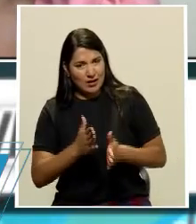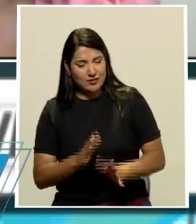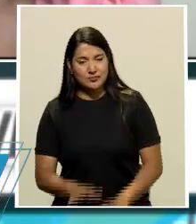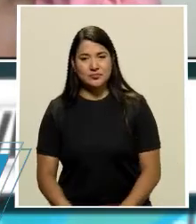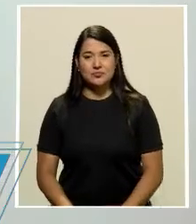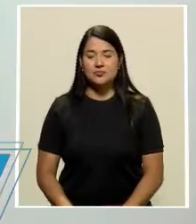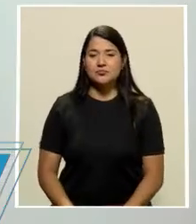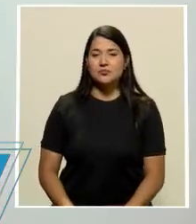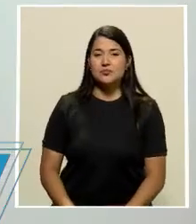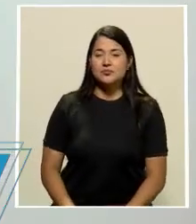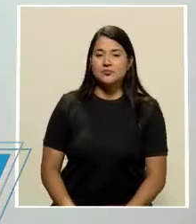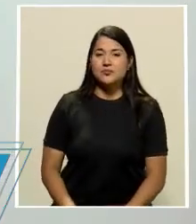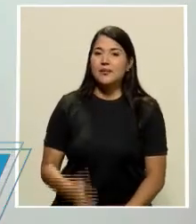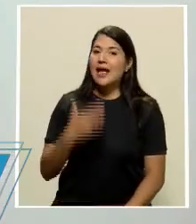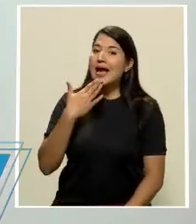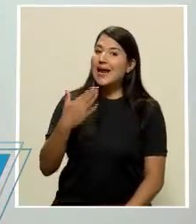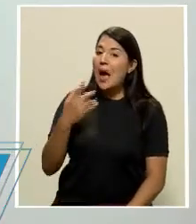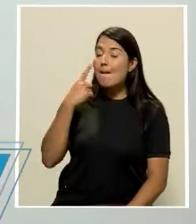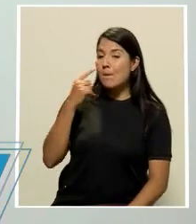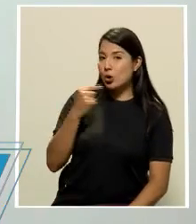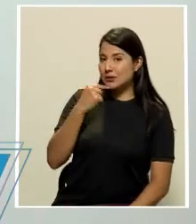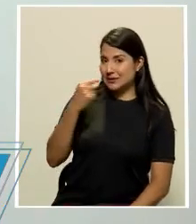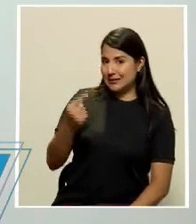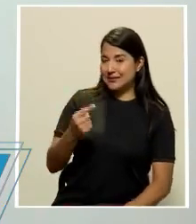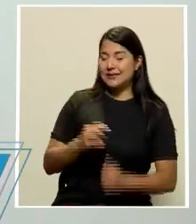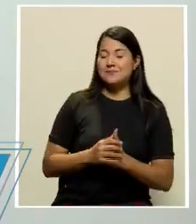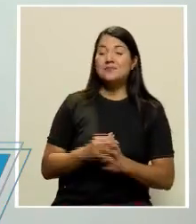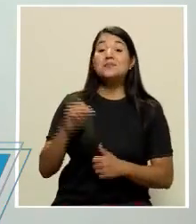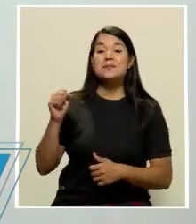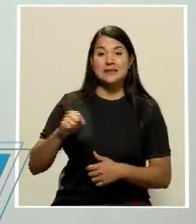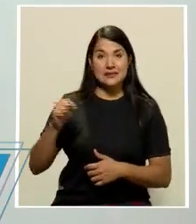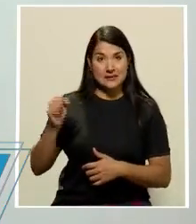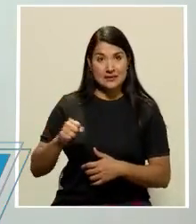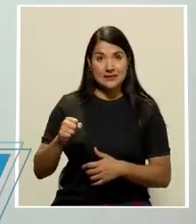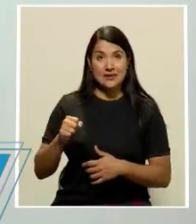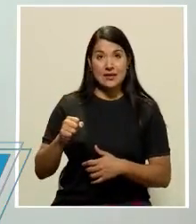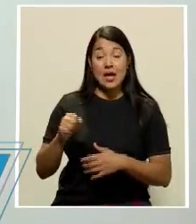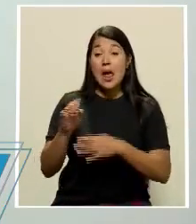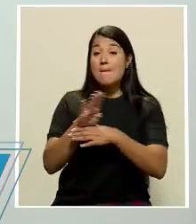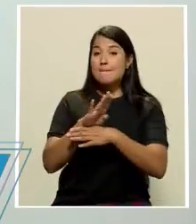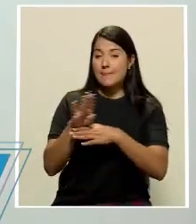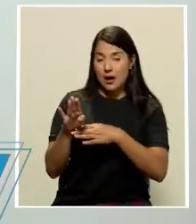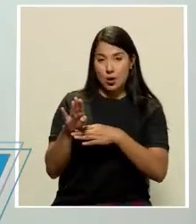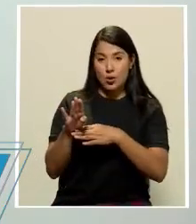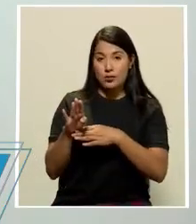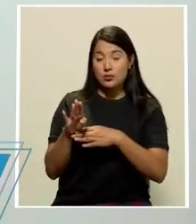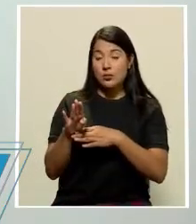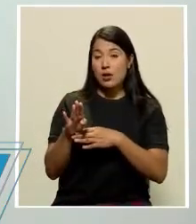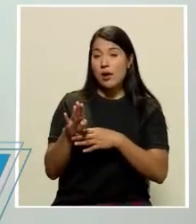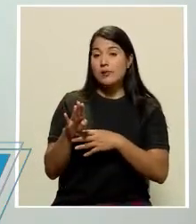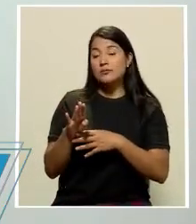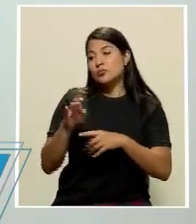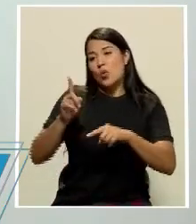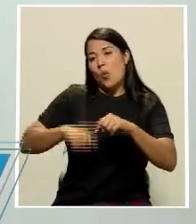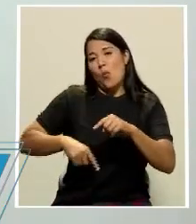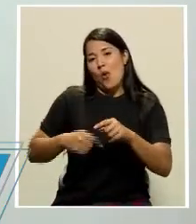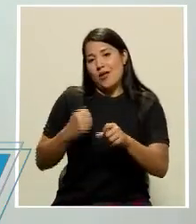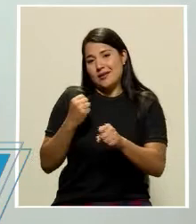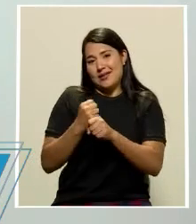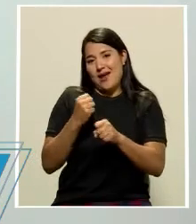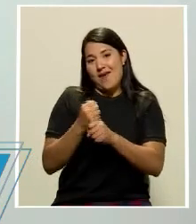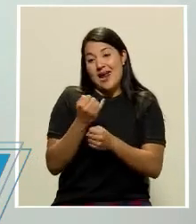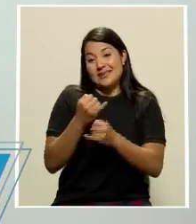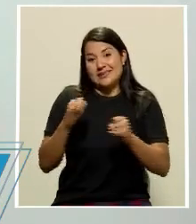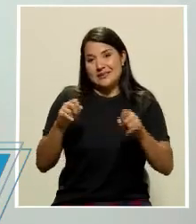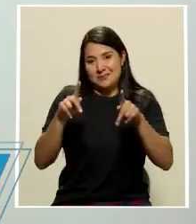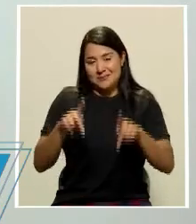Alimentos? Gracias por mencionarlo. Efectivamente, el banco no funcionaría sin